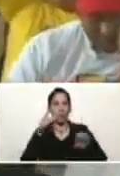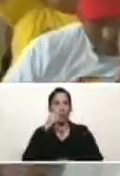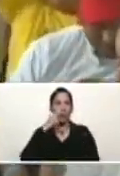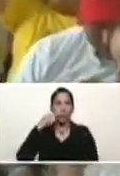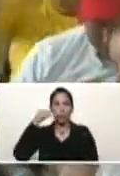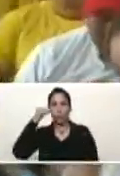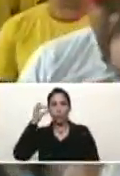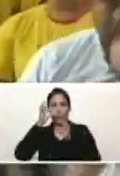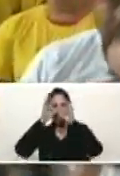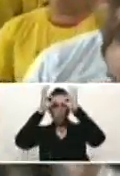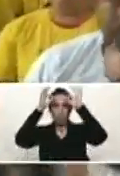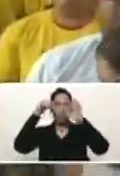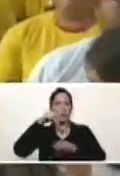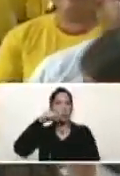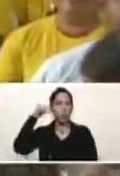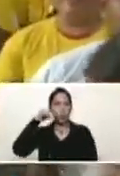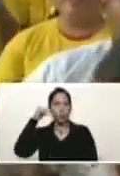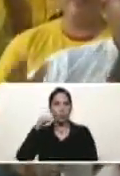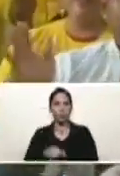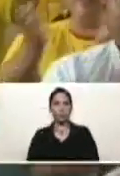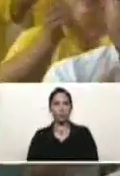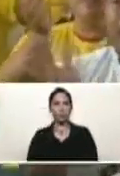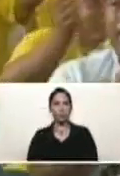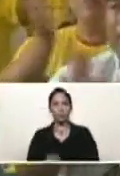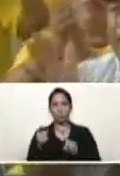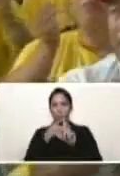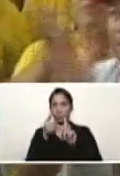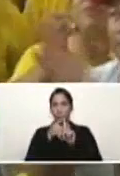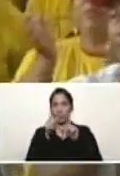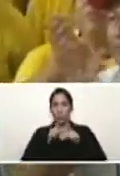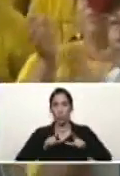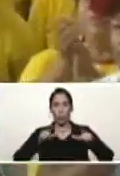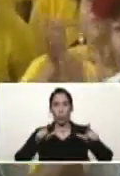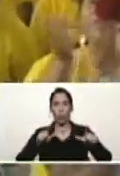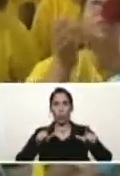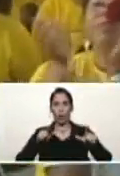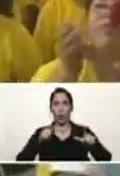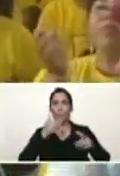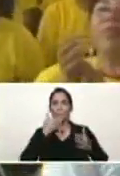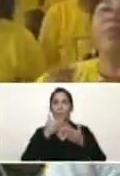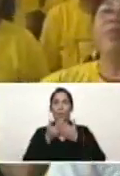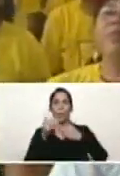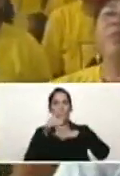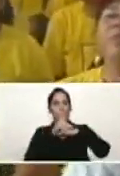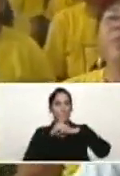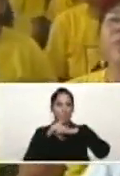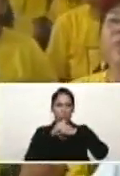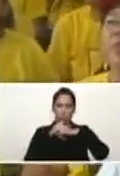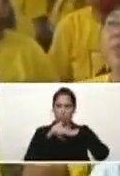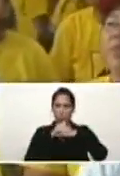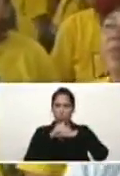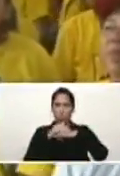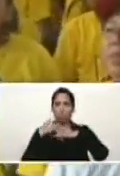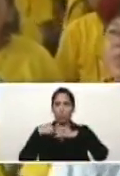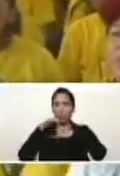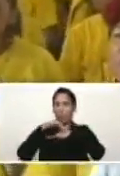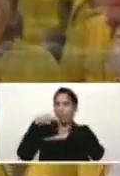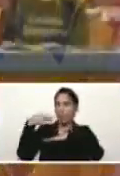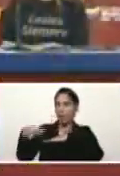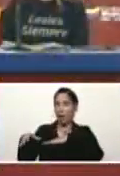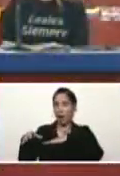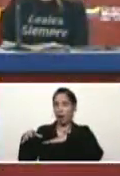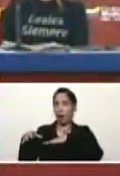Robinson, Rivas y Sucre. En primer lugar, pido perdón por haber dejado, por un